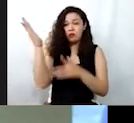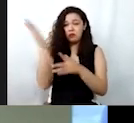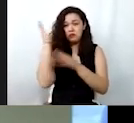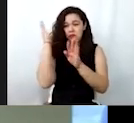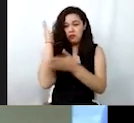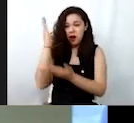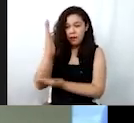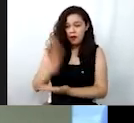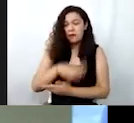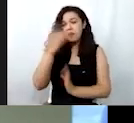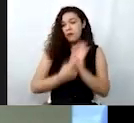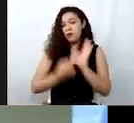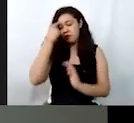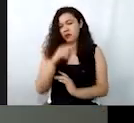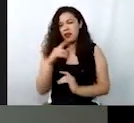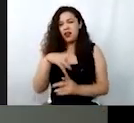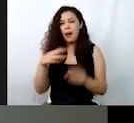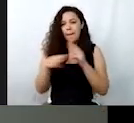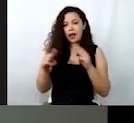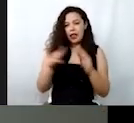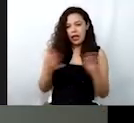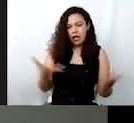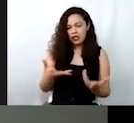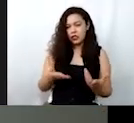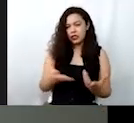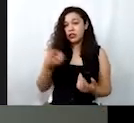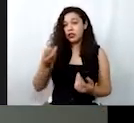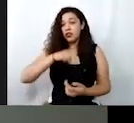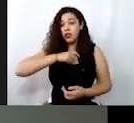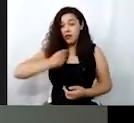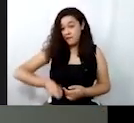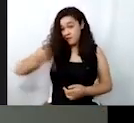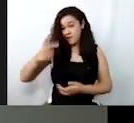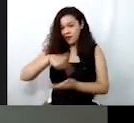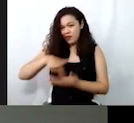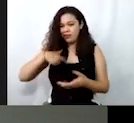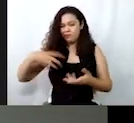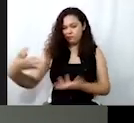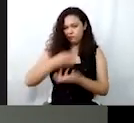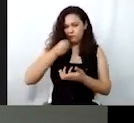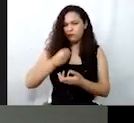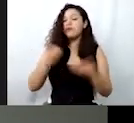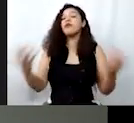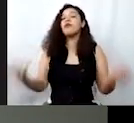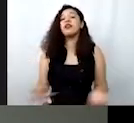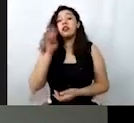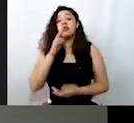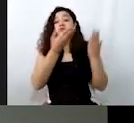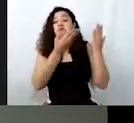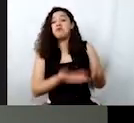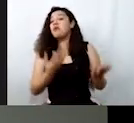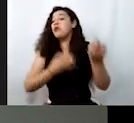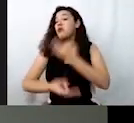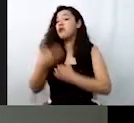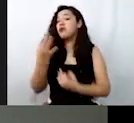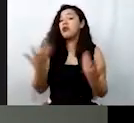producir madera para hacer lápices, y esto hizo que ganáramos el primer lugar. Como pueden ver, todos podemos contribuir y